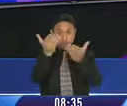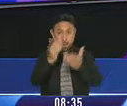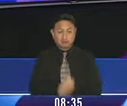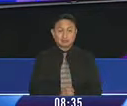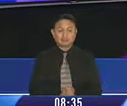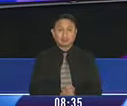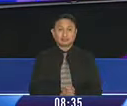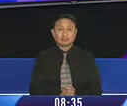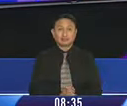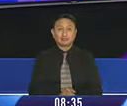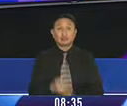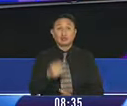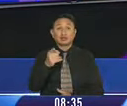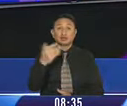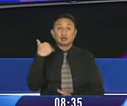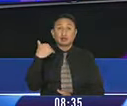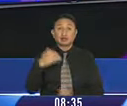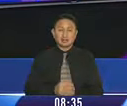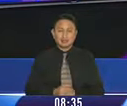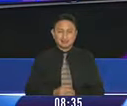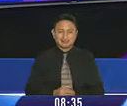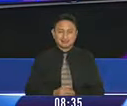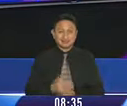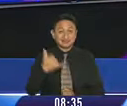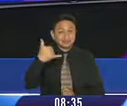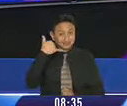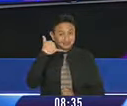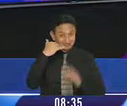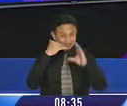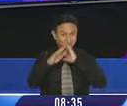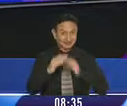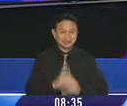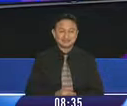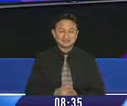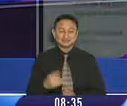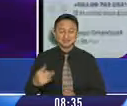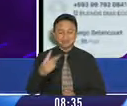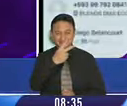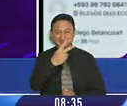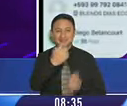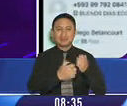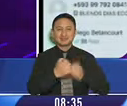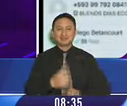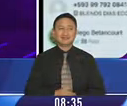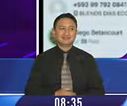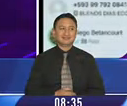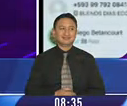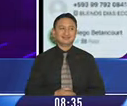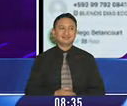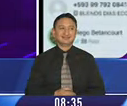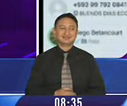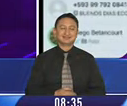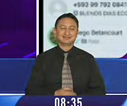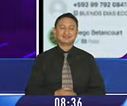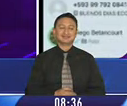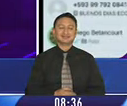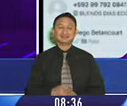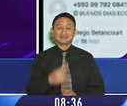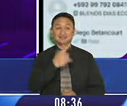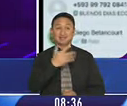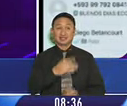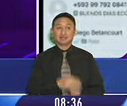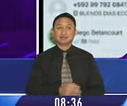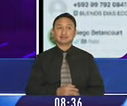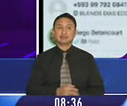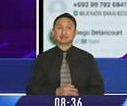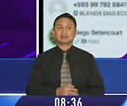aparato tecnológico que tienes en tus manos. Ponga los dolores de cabeza, por favor. Ahí están en pantalla. Quito le